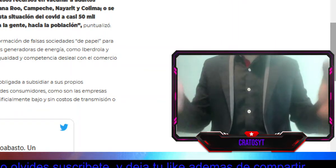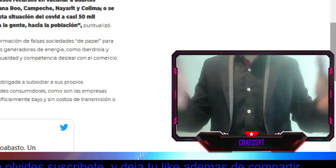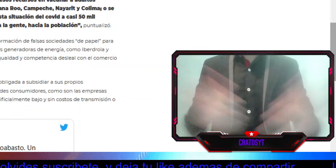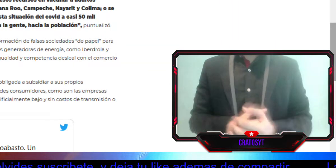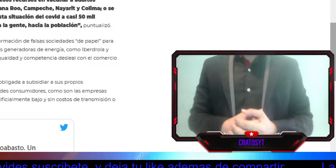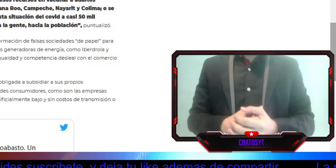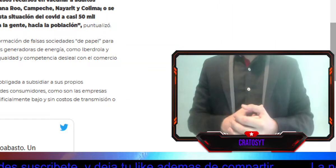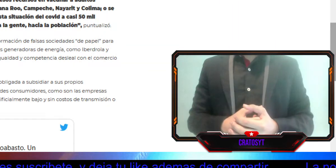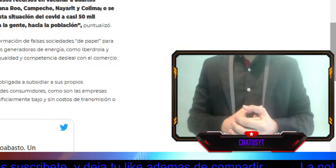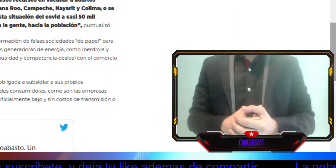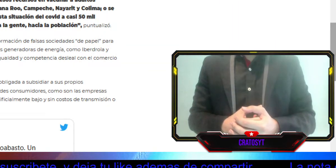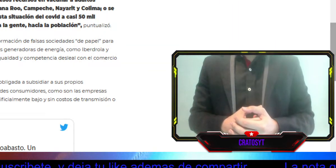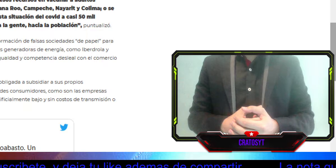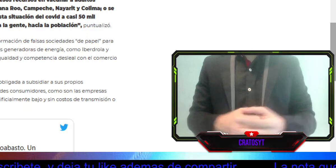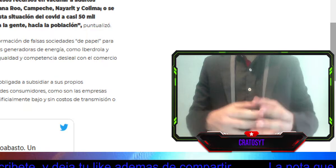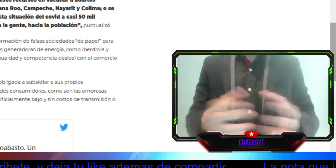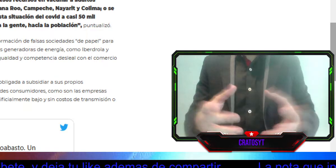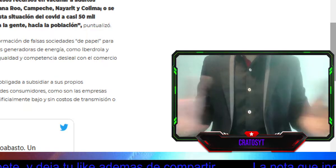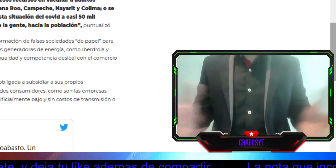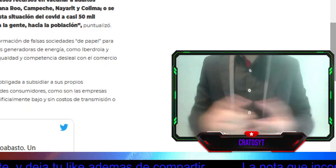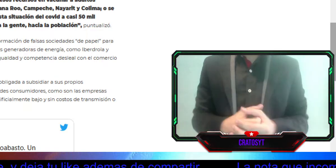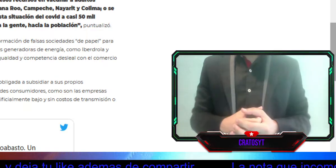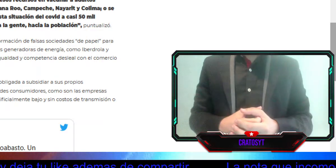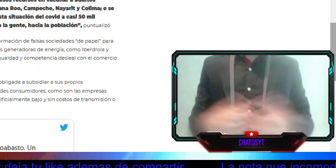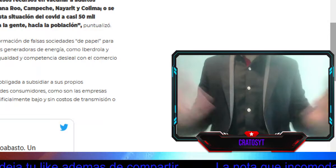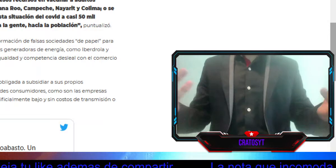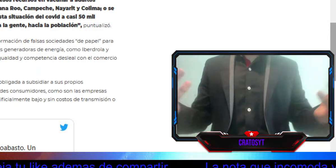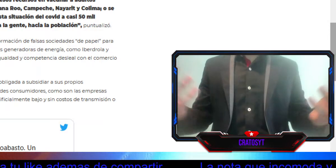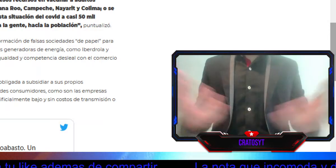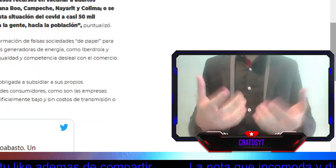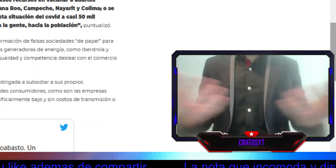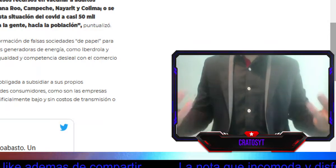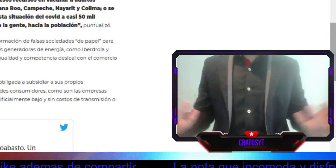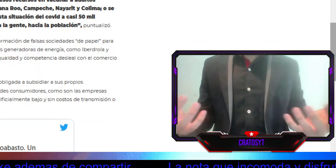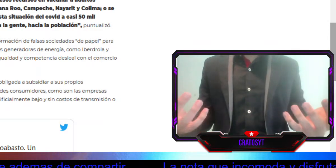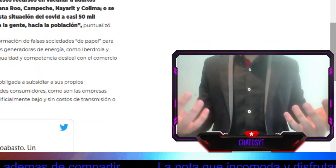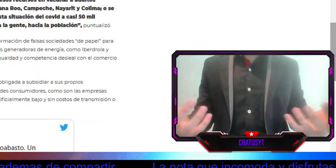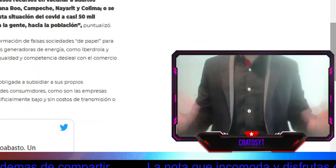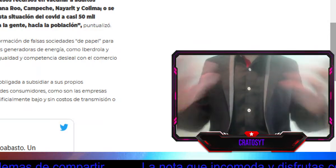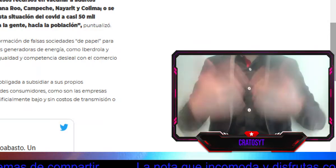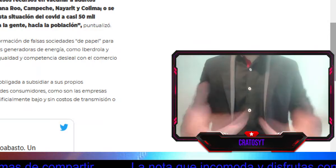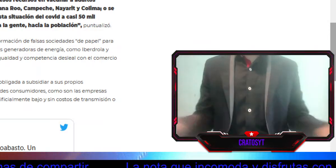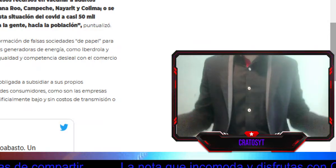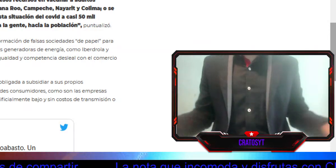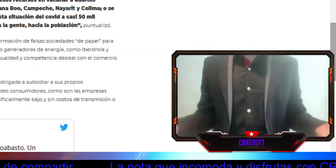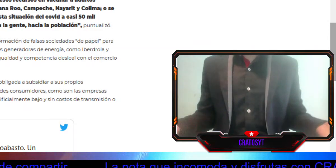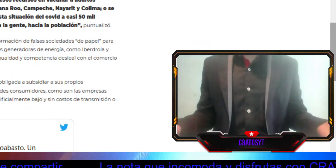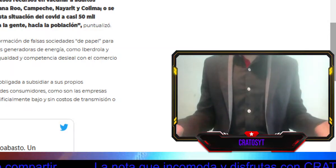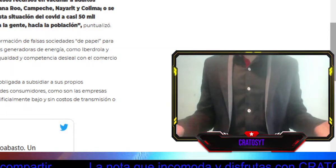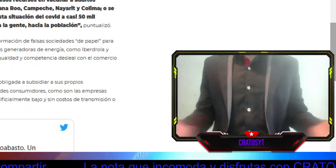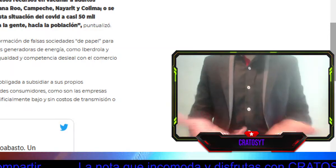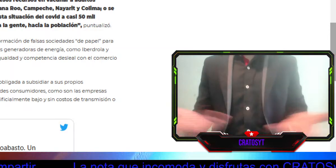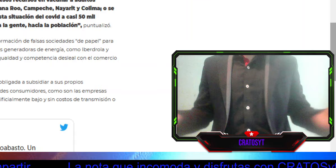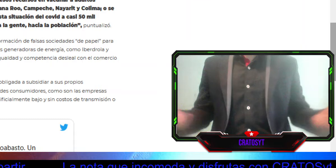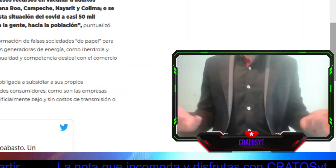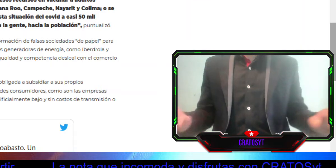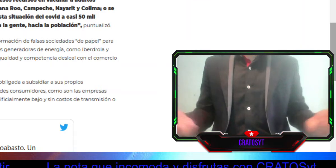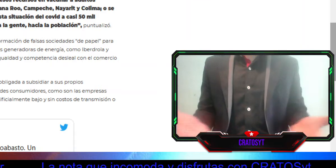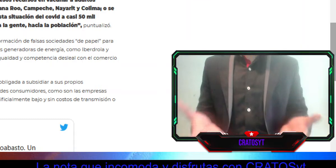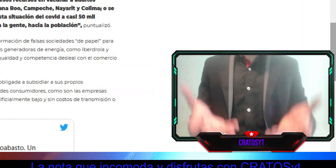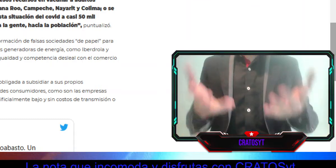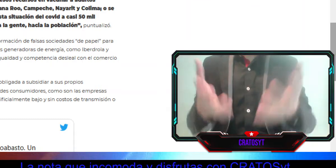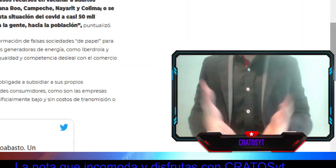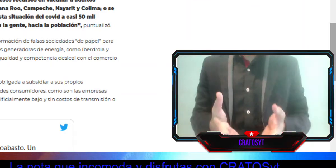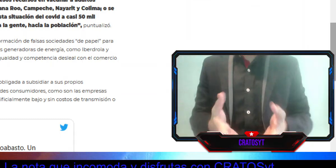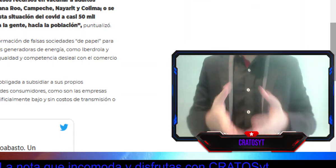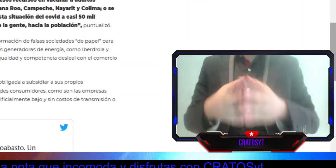de pesos por simplemente ser empresas privadas. Ah, caray, eso básicamente es estar en contra de los mexicanos. Pero bueno, a mí no me sorprende